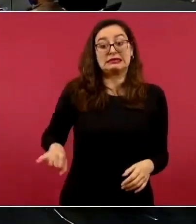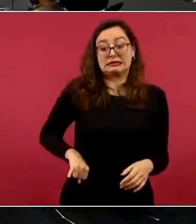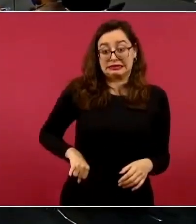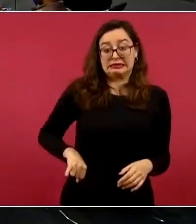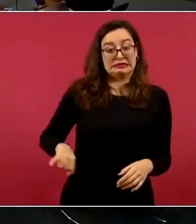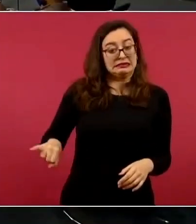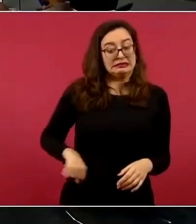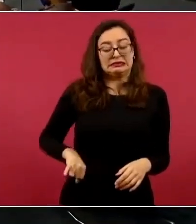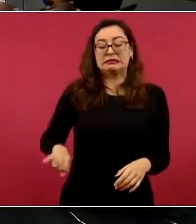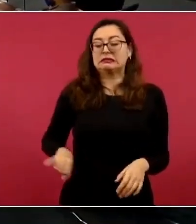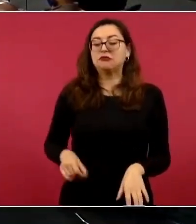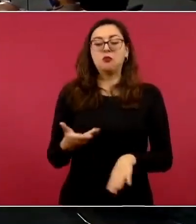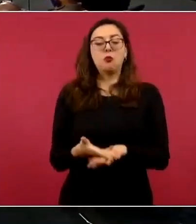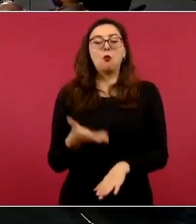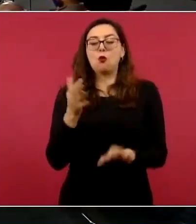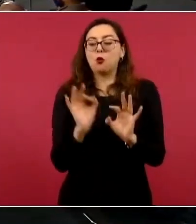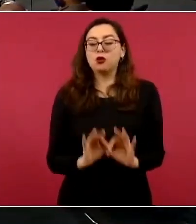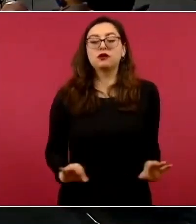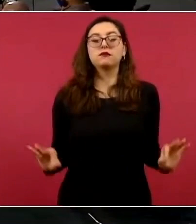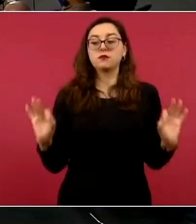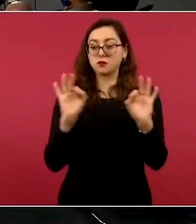en la historia del país,